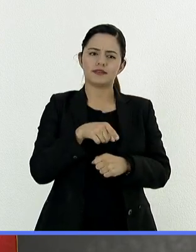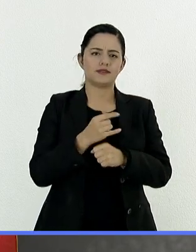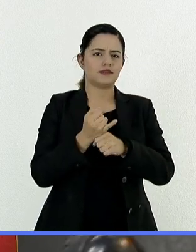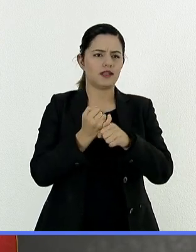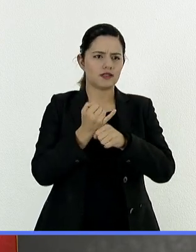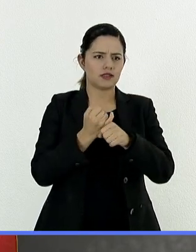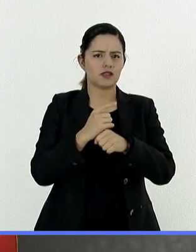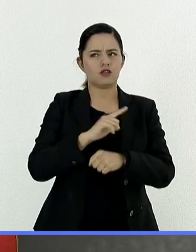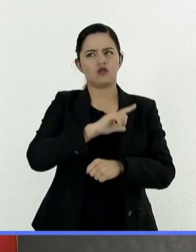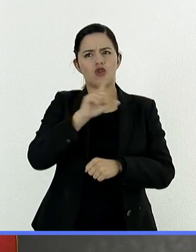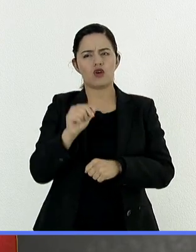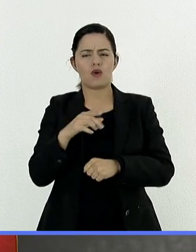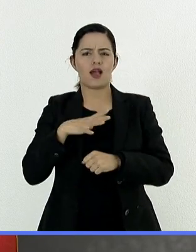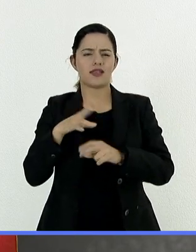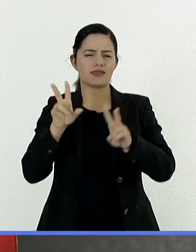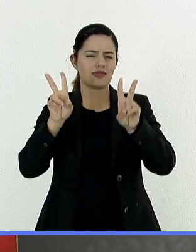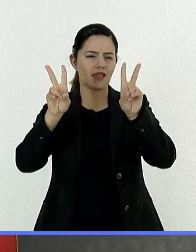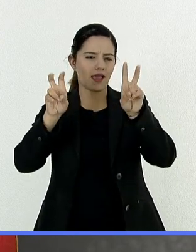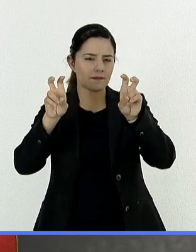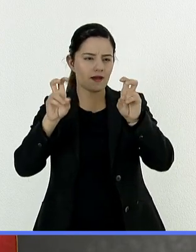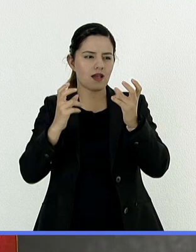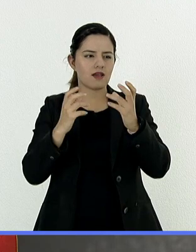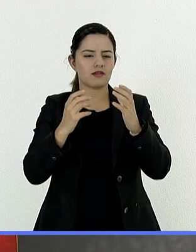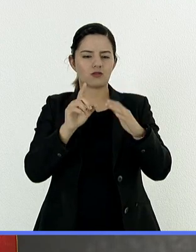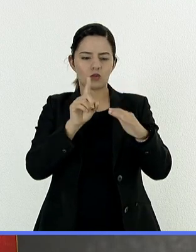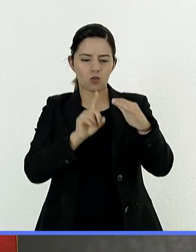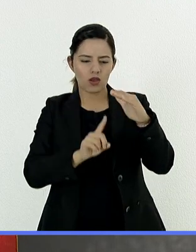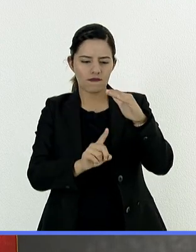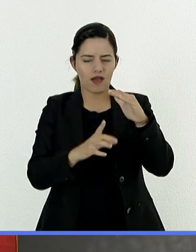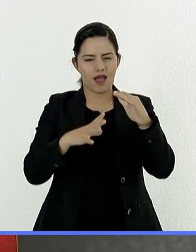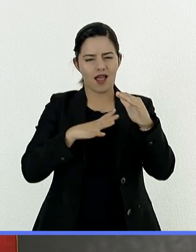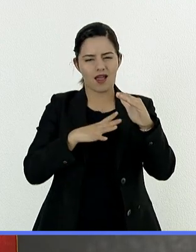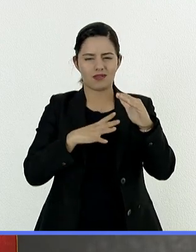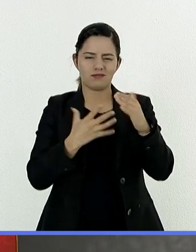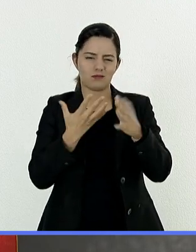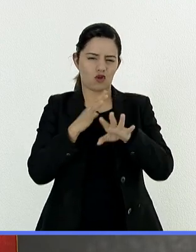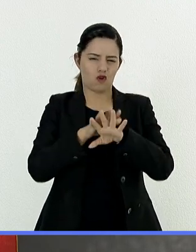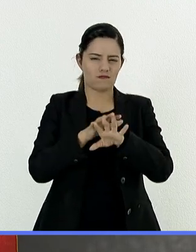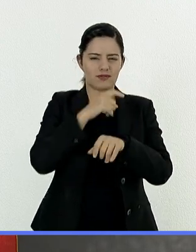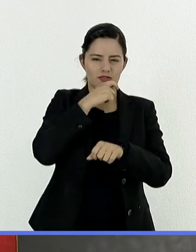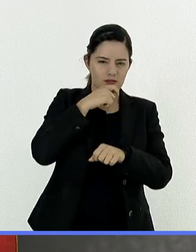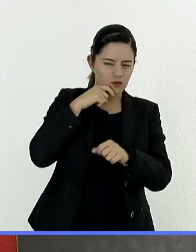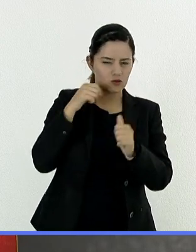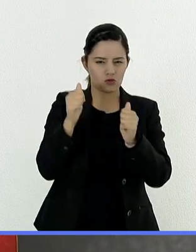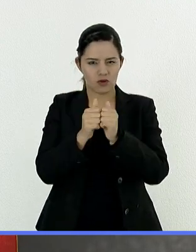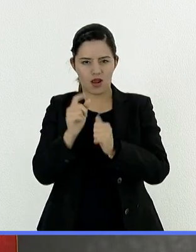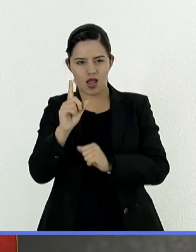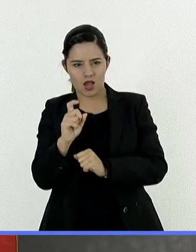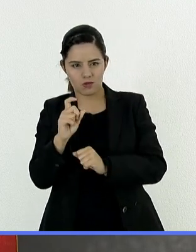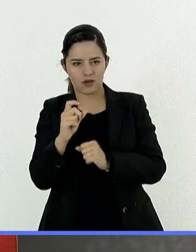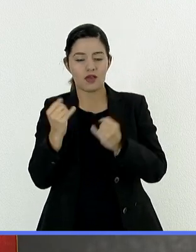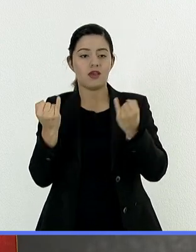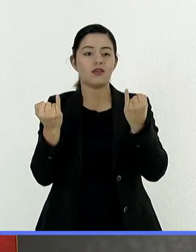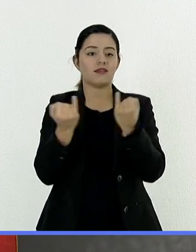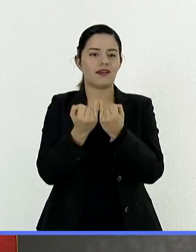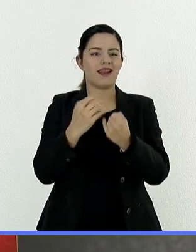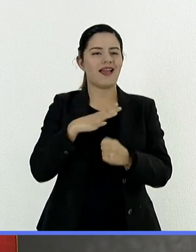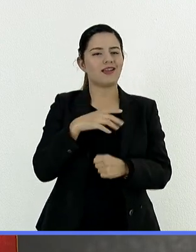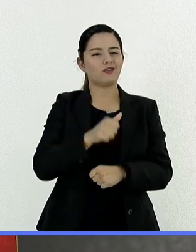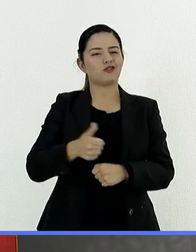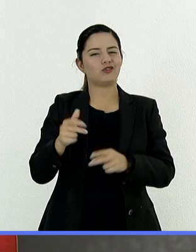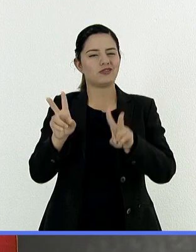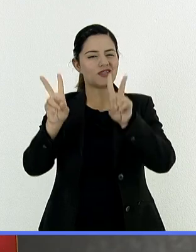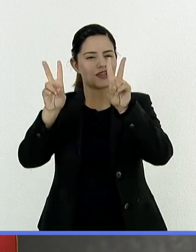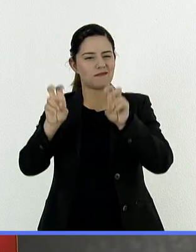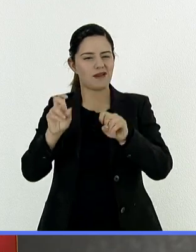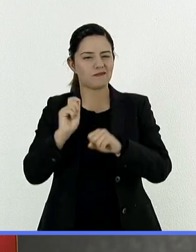una semiseca y luego viene un capítulo teórico que habla de la sexualidad en las Cuevas y sus implicaciones